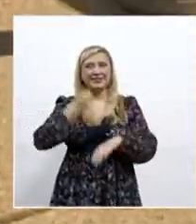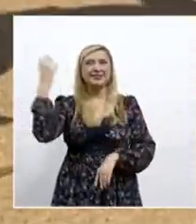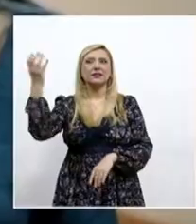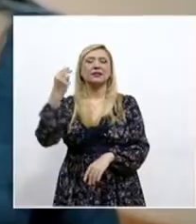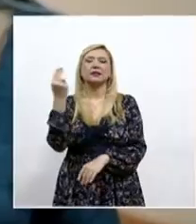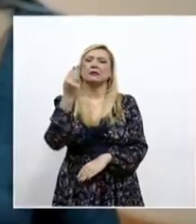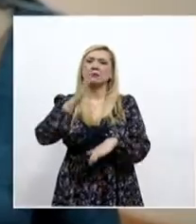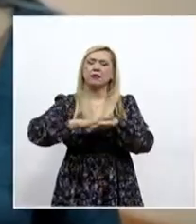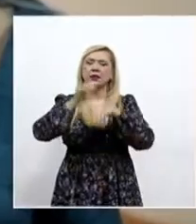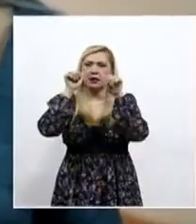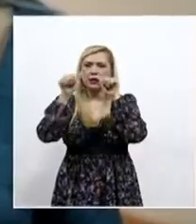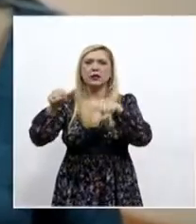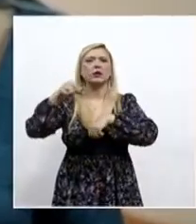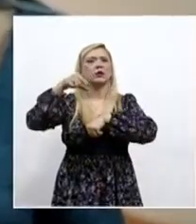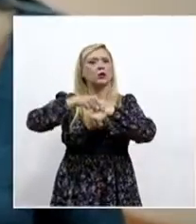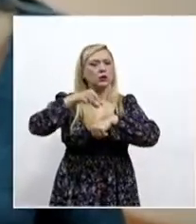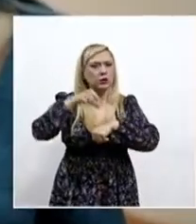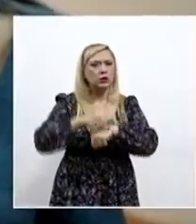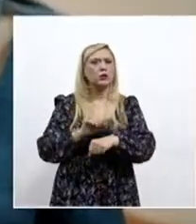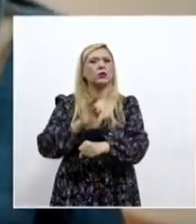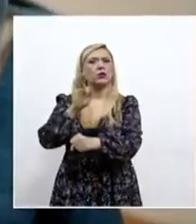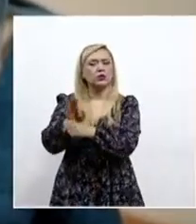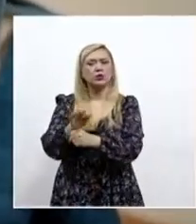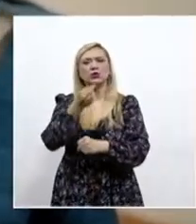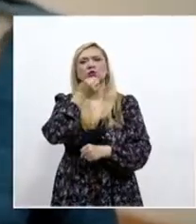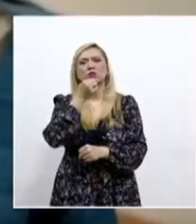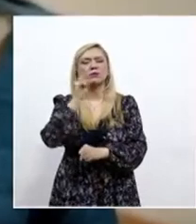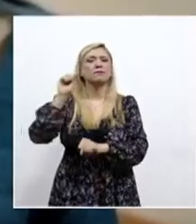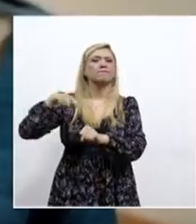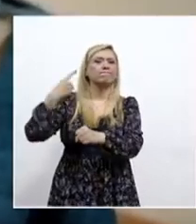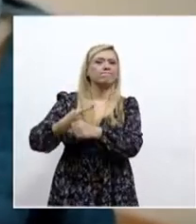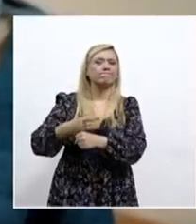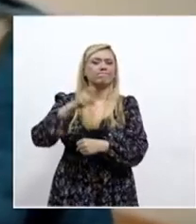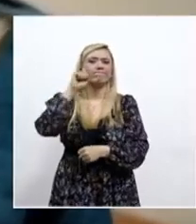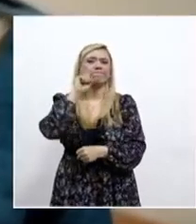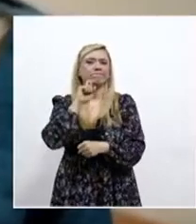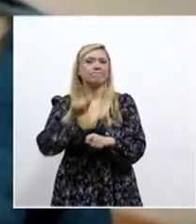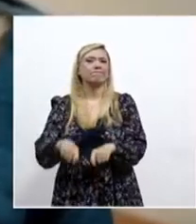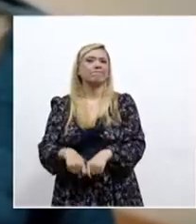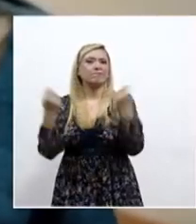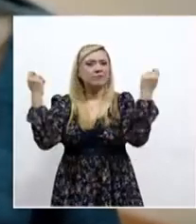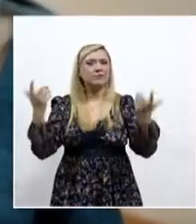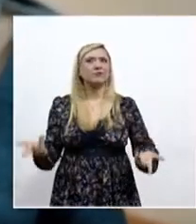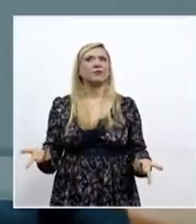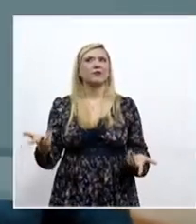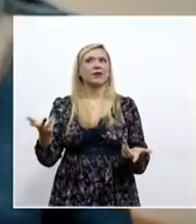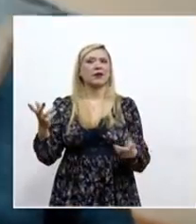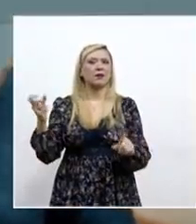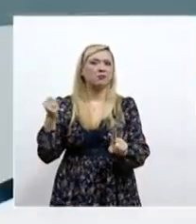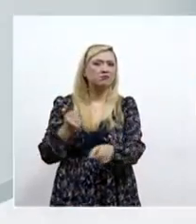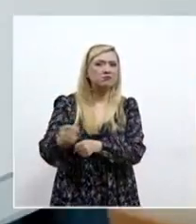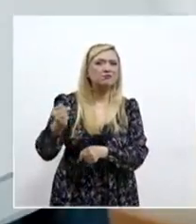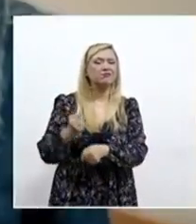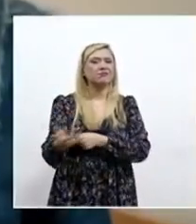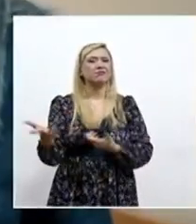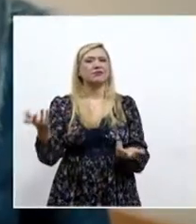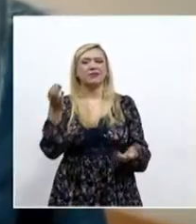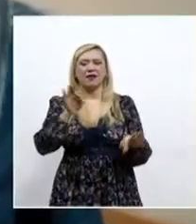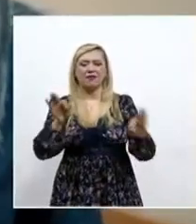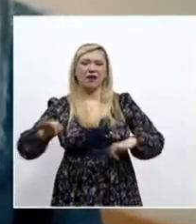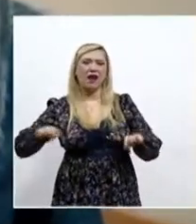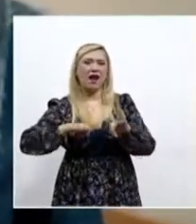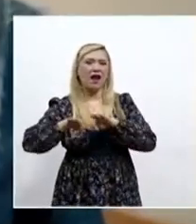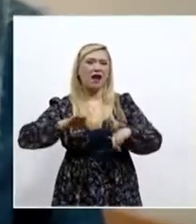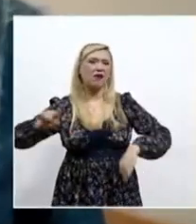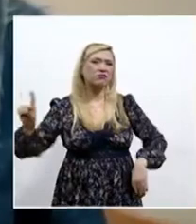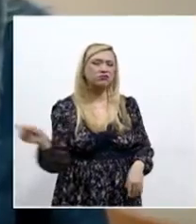por WhatsApp, un servicio gratuito en el que personal especializado atiende quejas, sugerencias y solicitudes de información